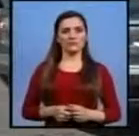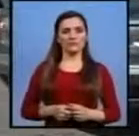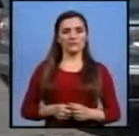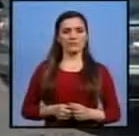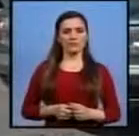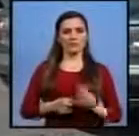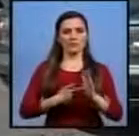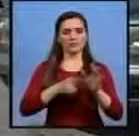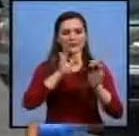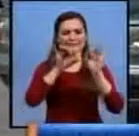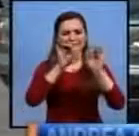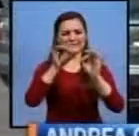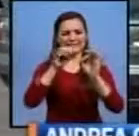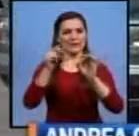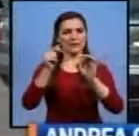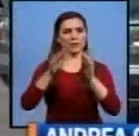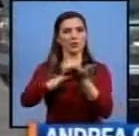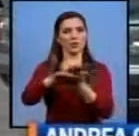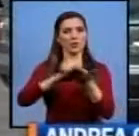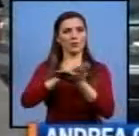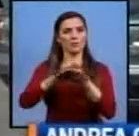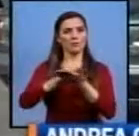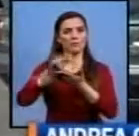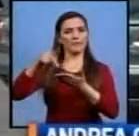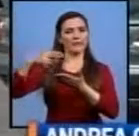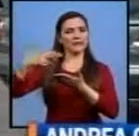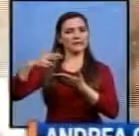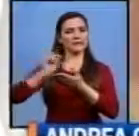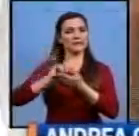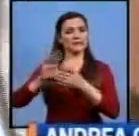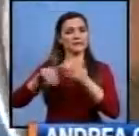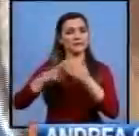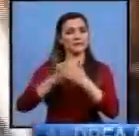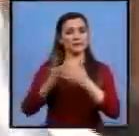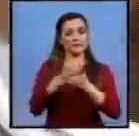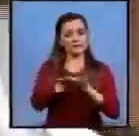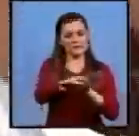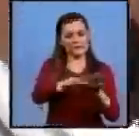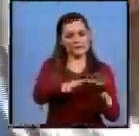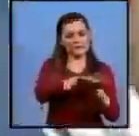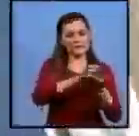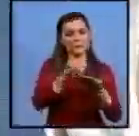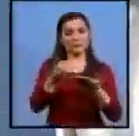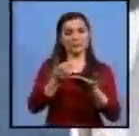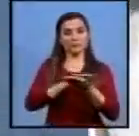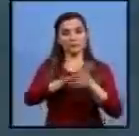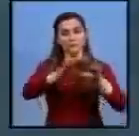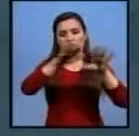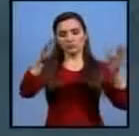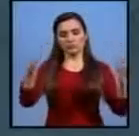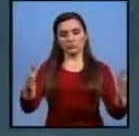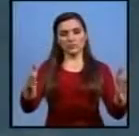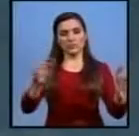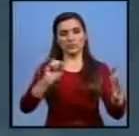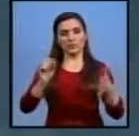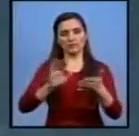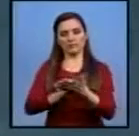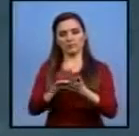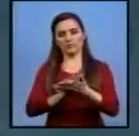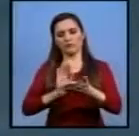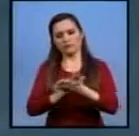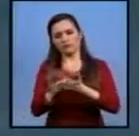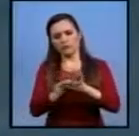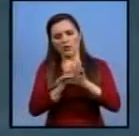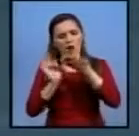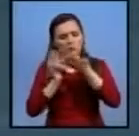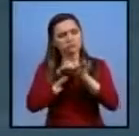Lavar inmediatamente, le recomendamos con un jabón pH neutro. Adicionalmente, poner cera para que tenga una protección adicional el